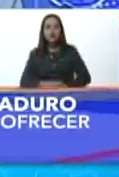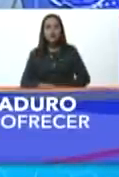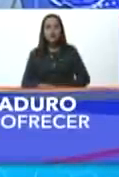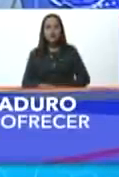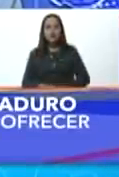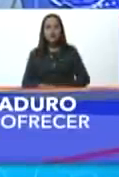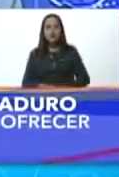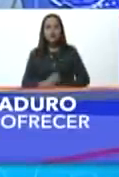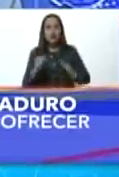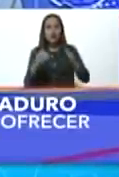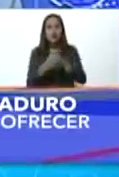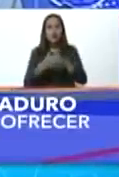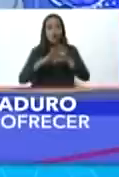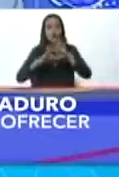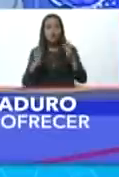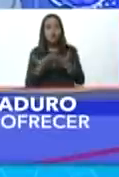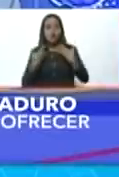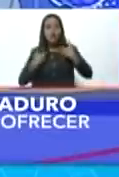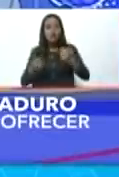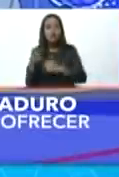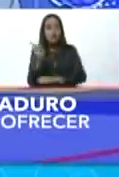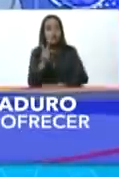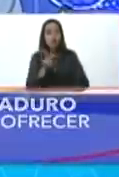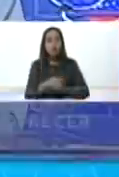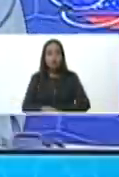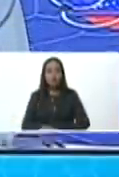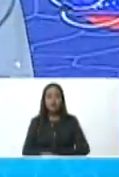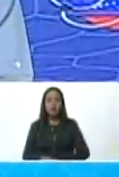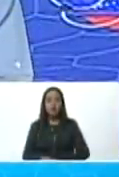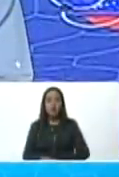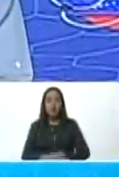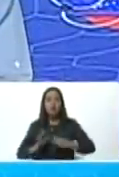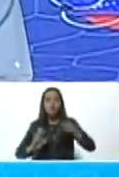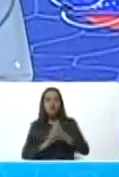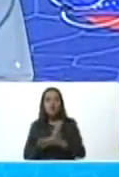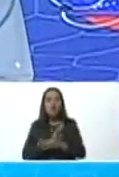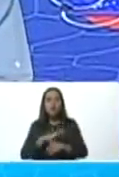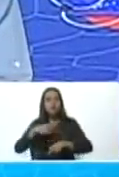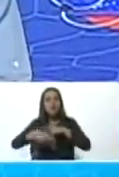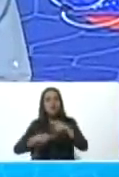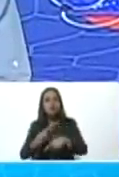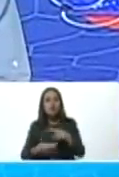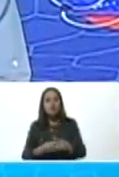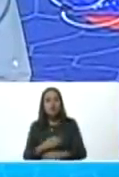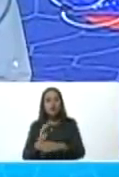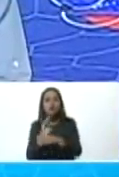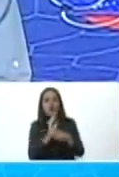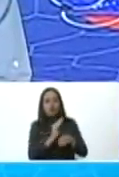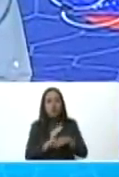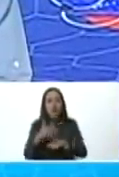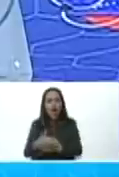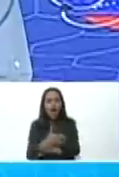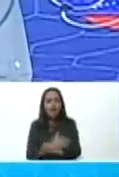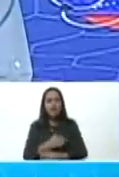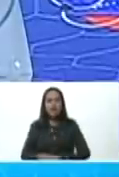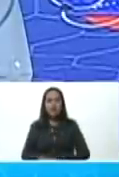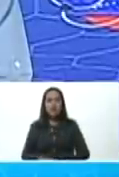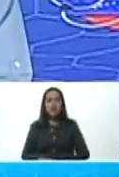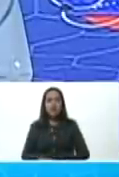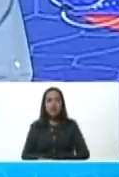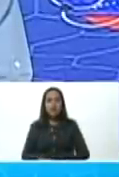la Organización Mundial de la Salud en Venezuela, que tienen que ver con los protocolos de contención y prevención contra